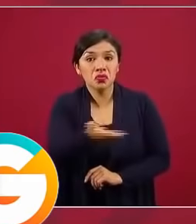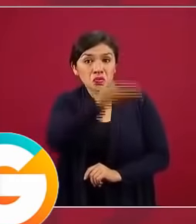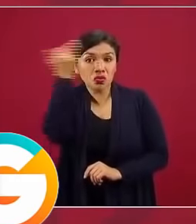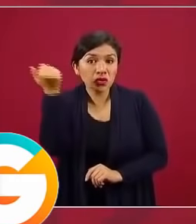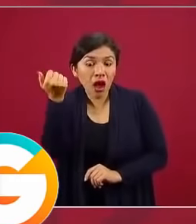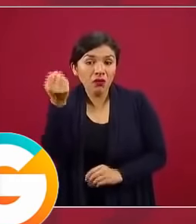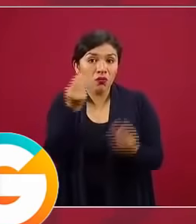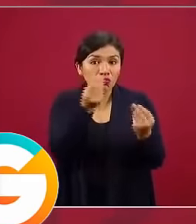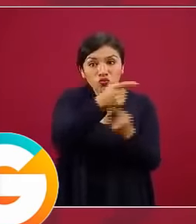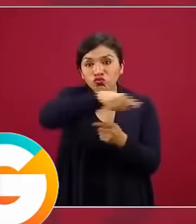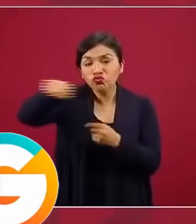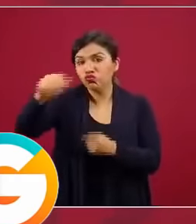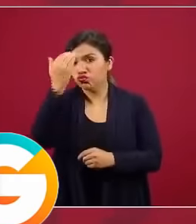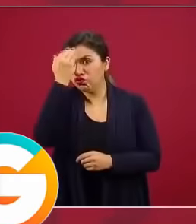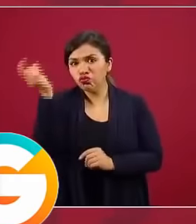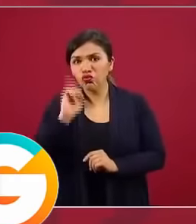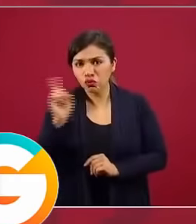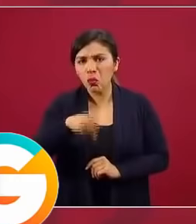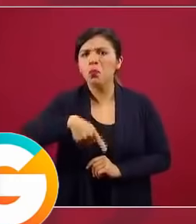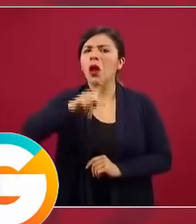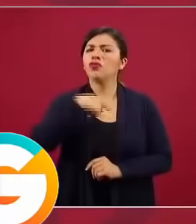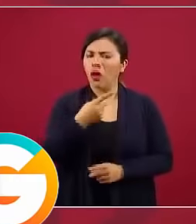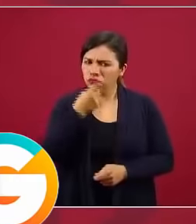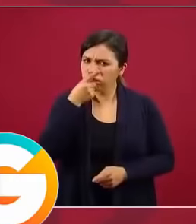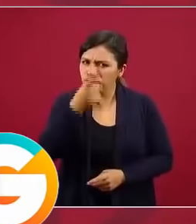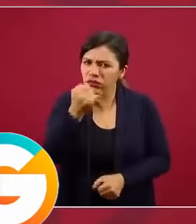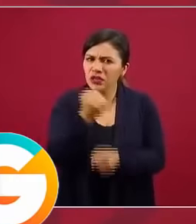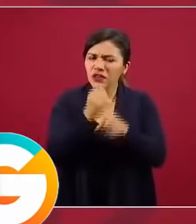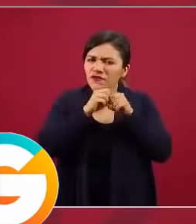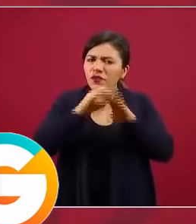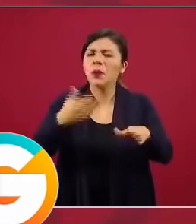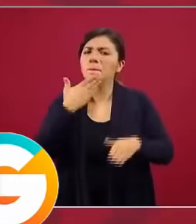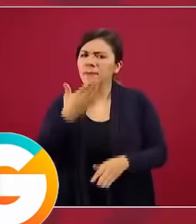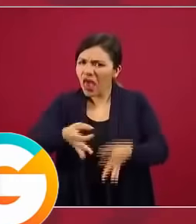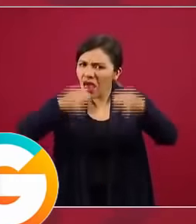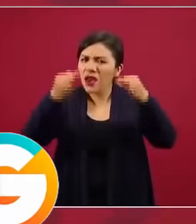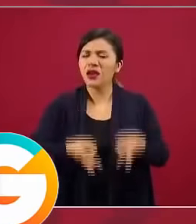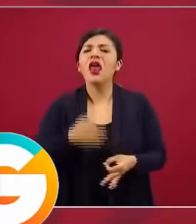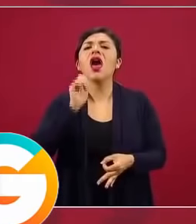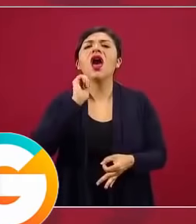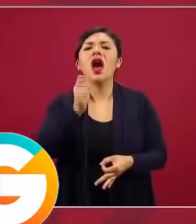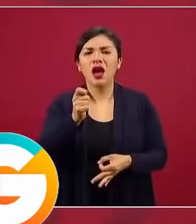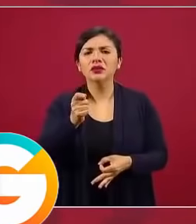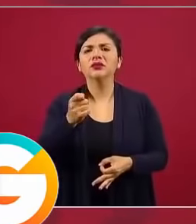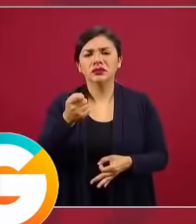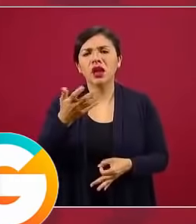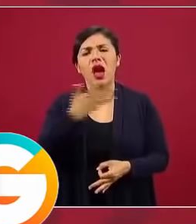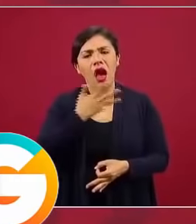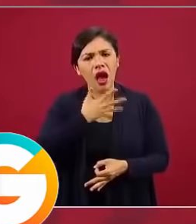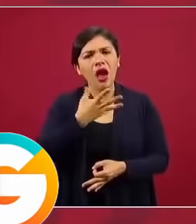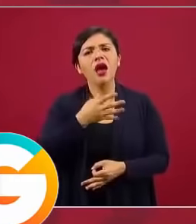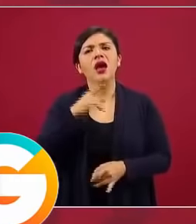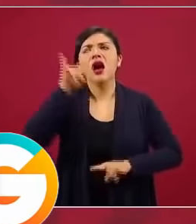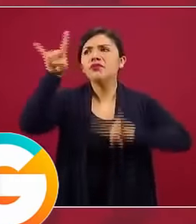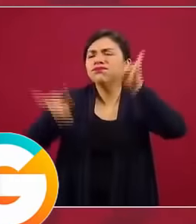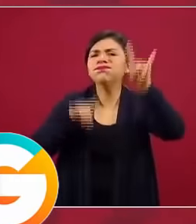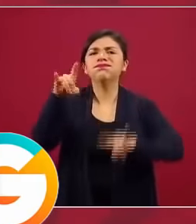muchos. Vamos a informar bien. Lo que hay es una campaña